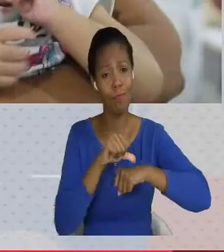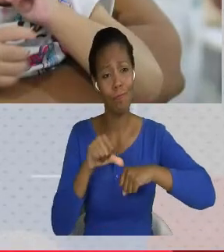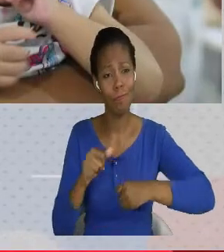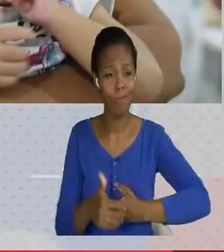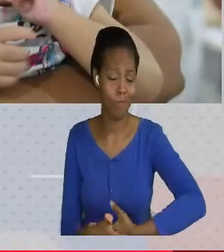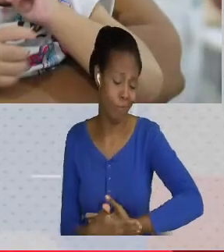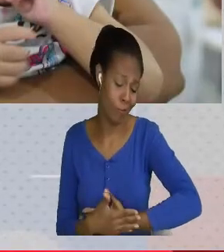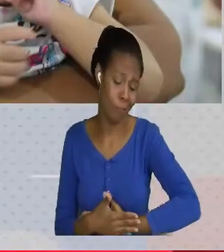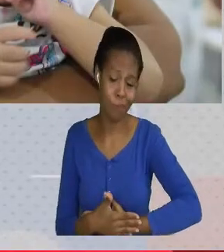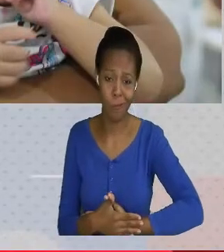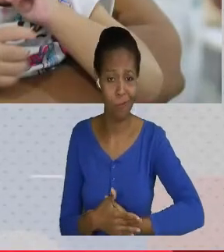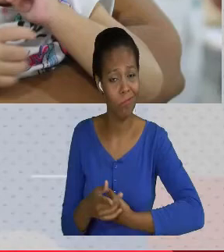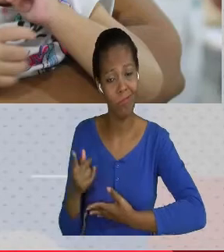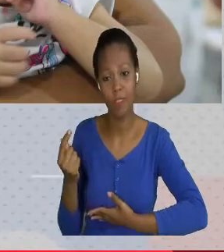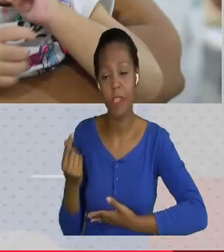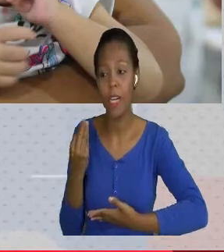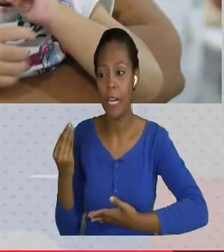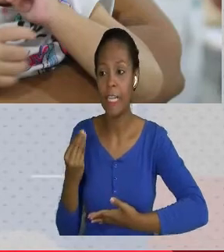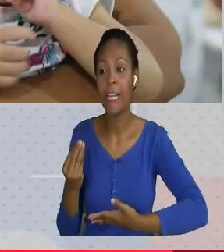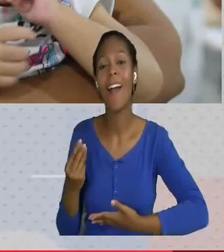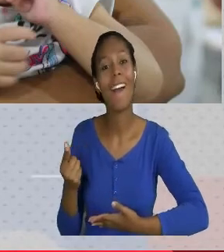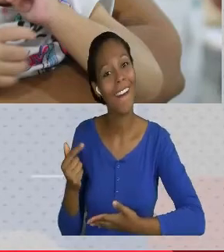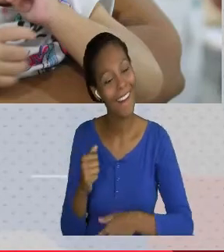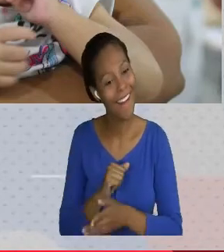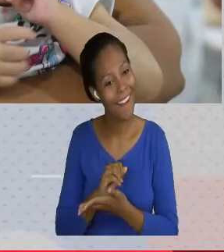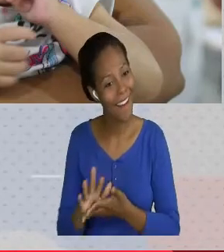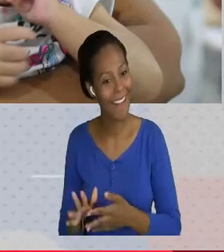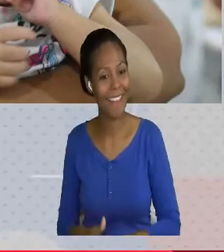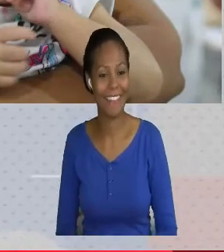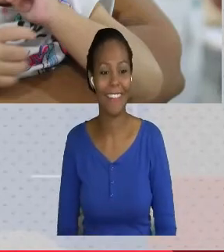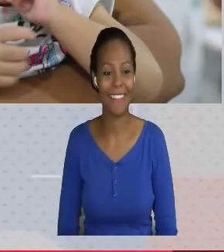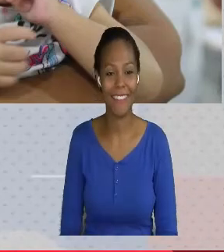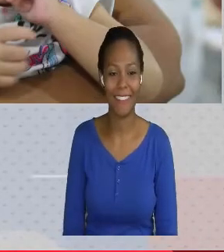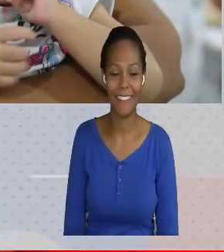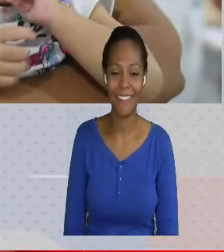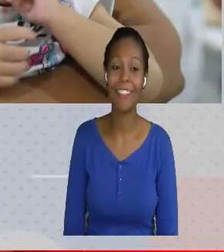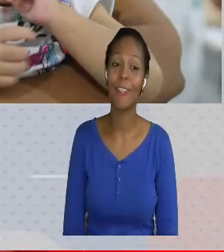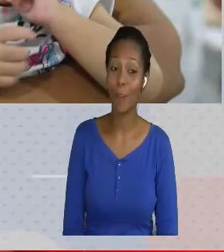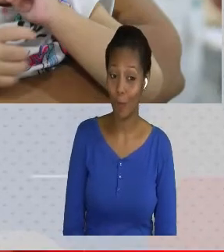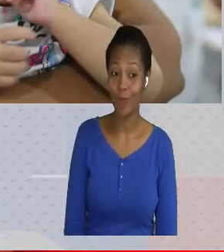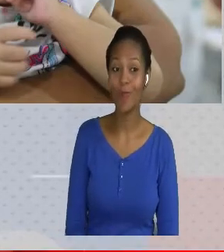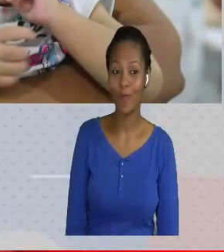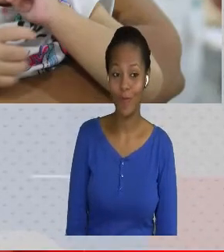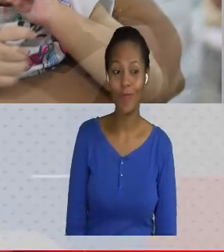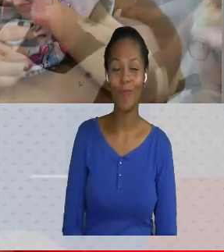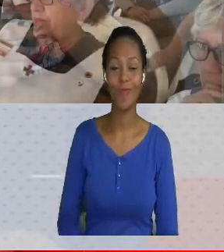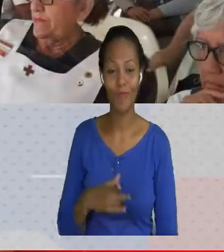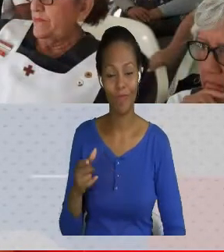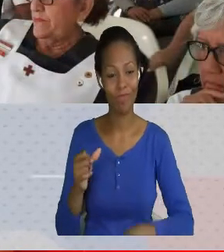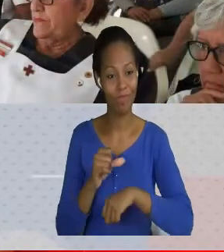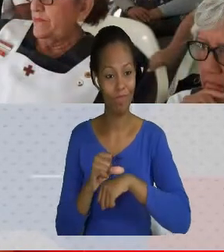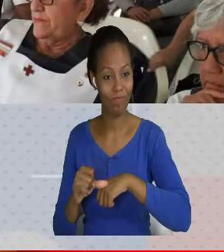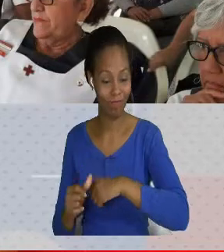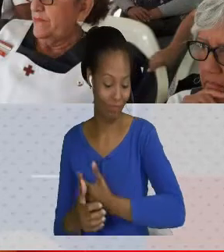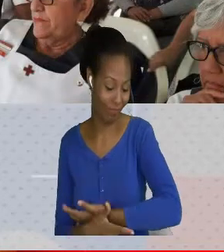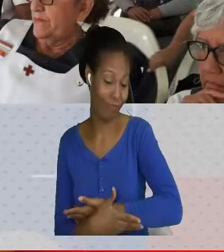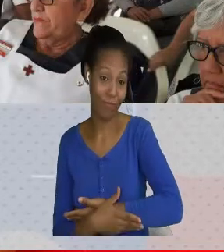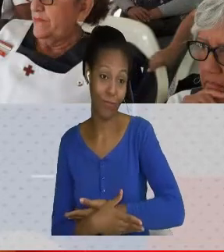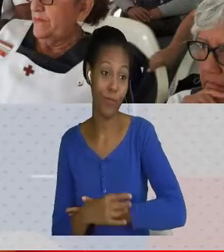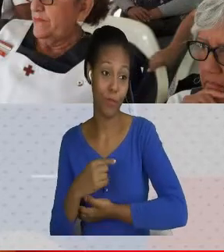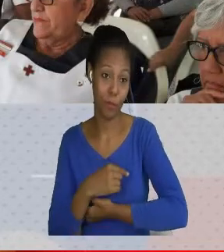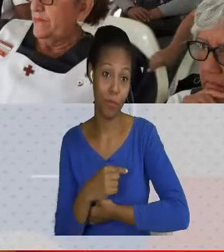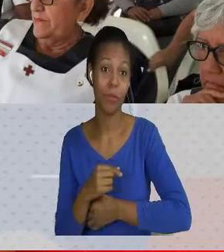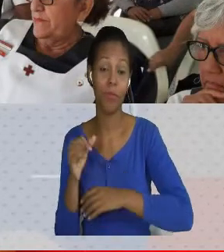el respectivo tratamiento. Correcto, Kiara. Además de estas cirugías de labio leporino y paladar hendido, como les